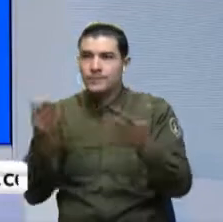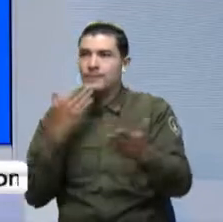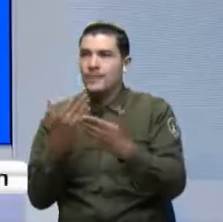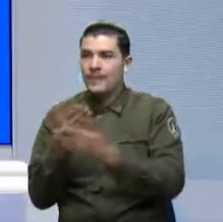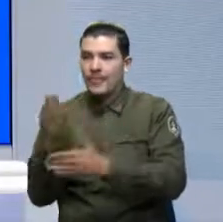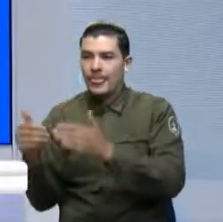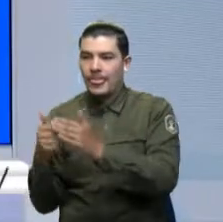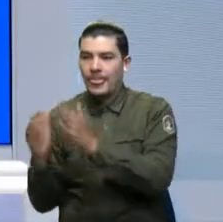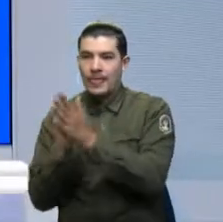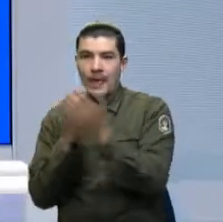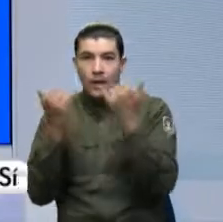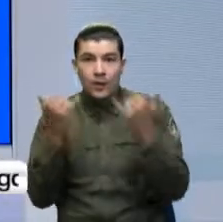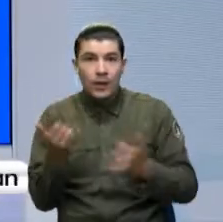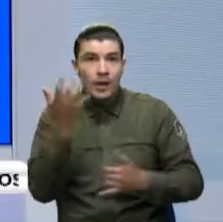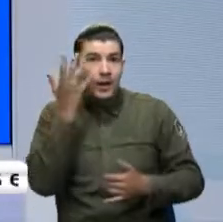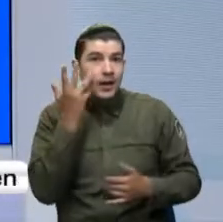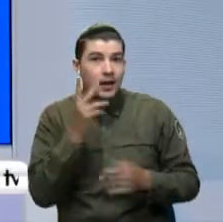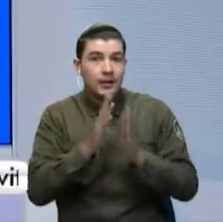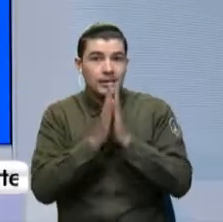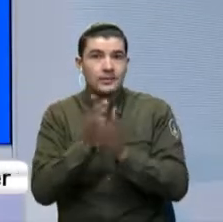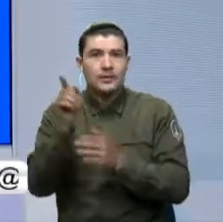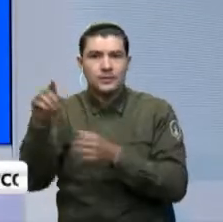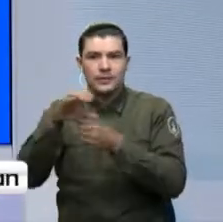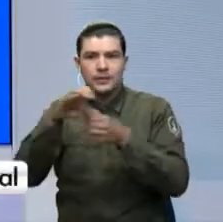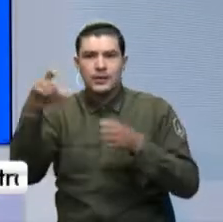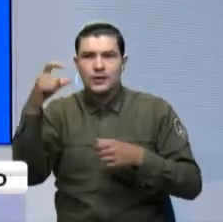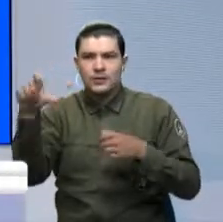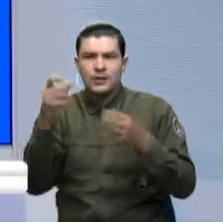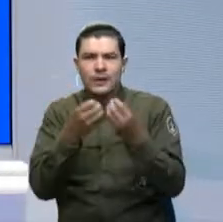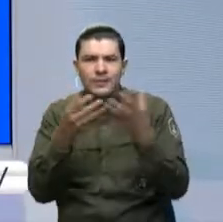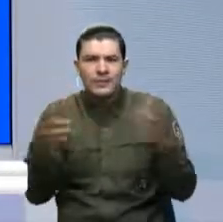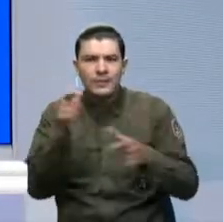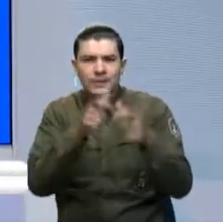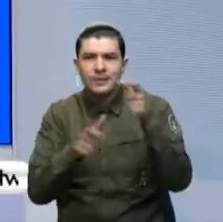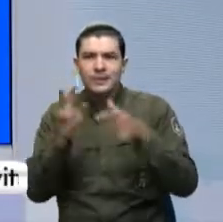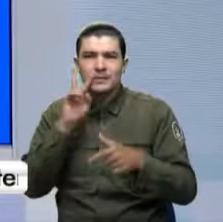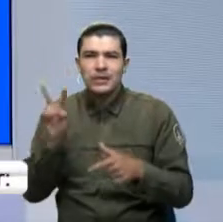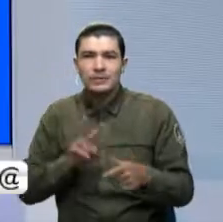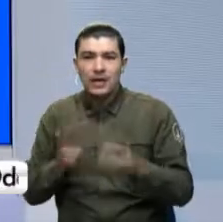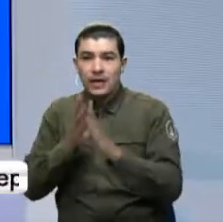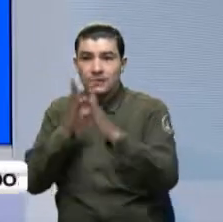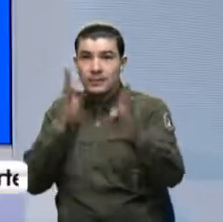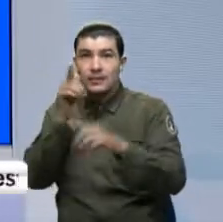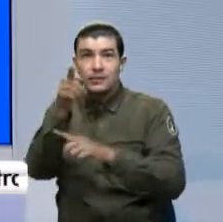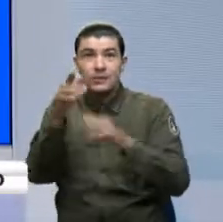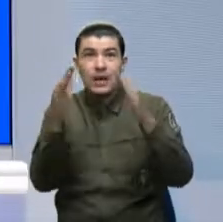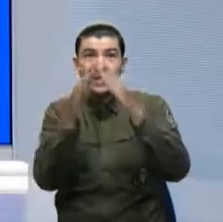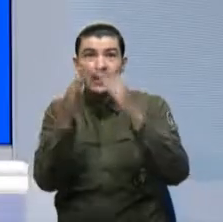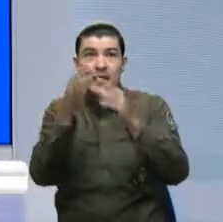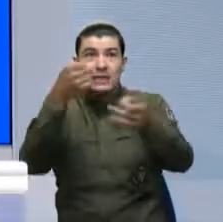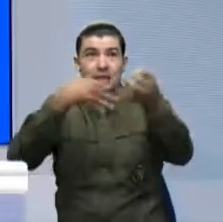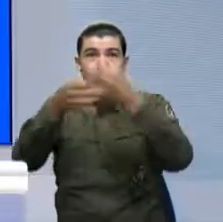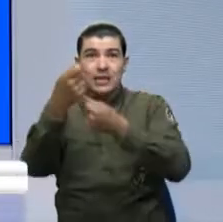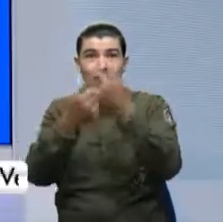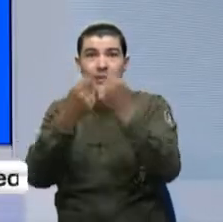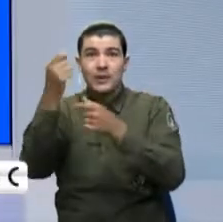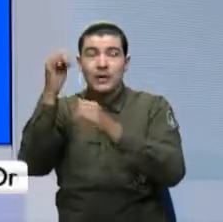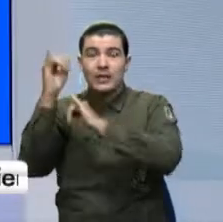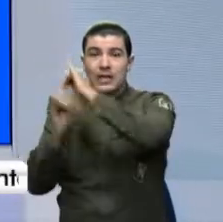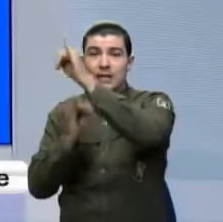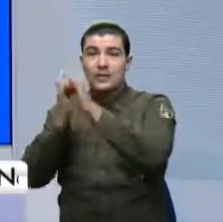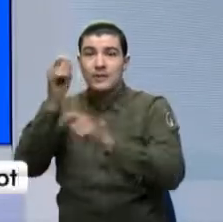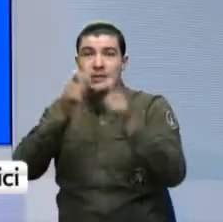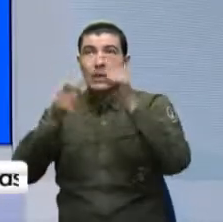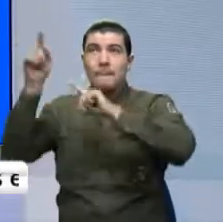Por estos días de diciembre en Cúcuta, las filas que se ven de venezolanos frente a los establecimientos de giros y remesas aumentan visiblemente, como